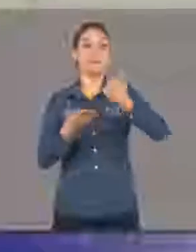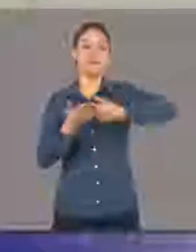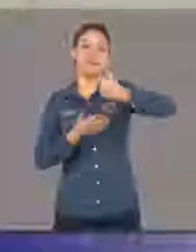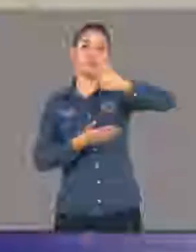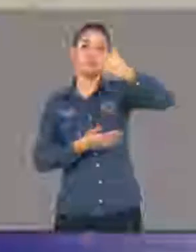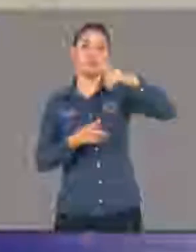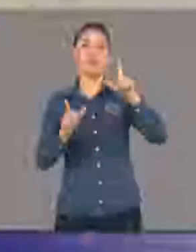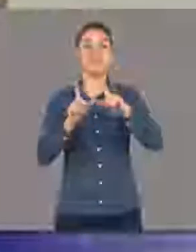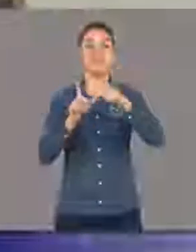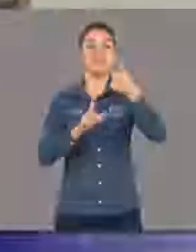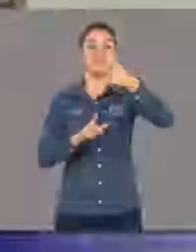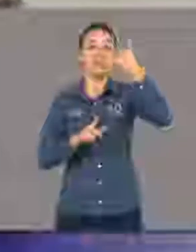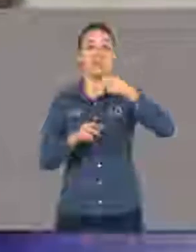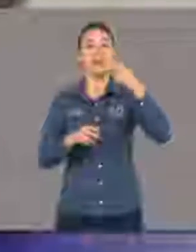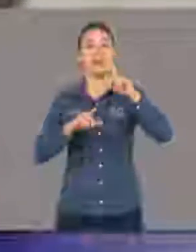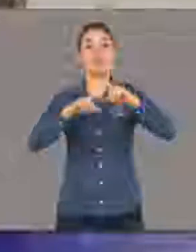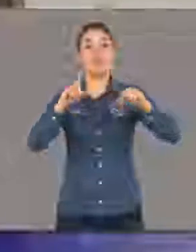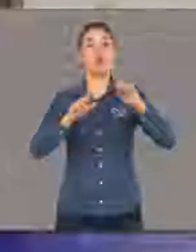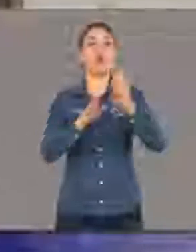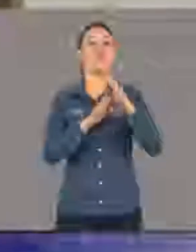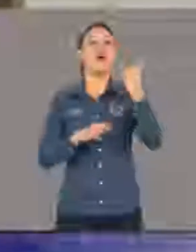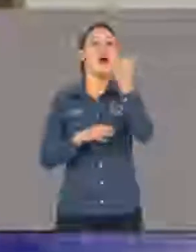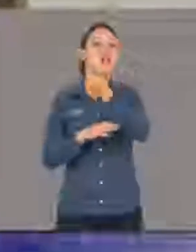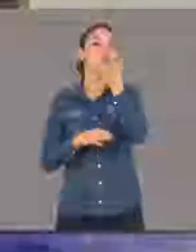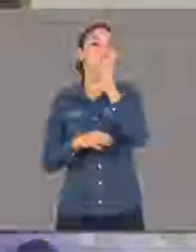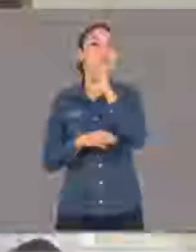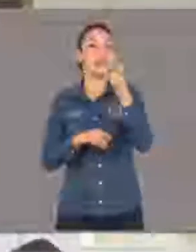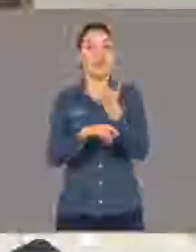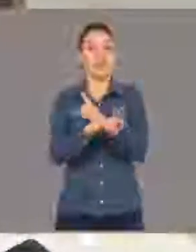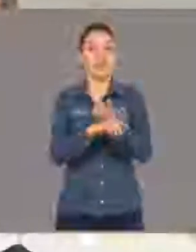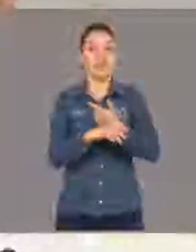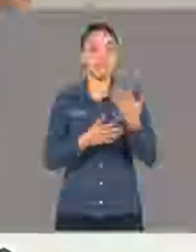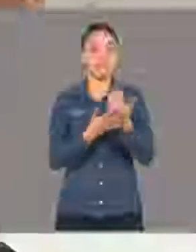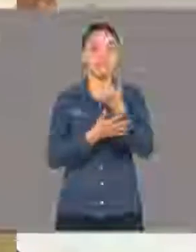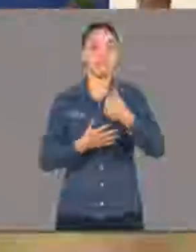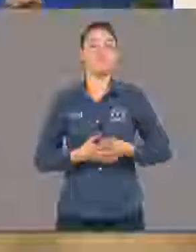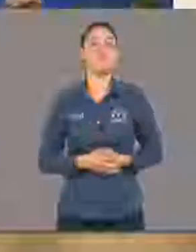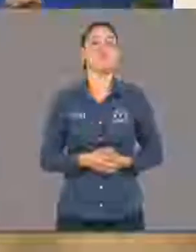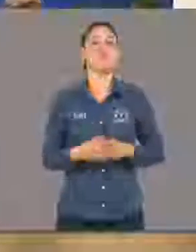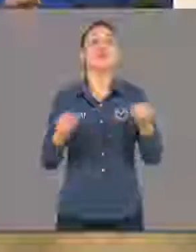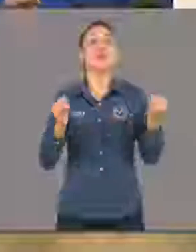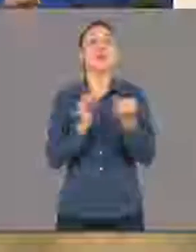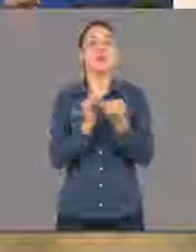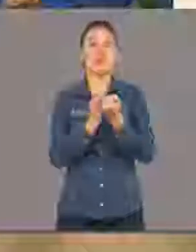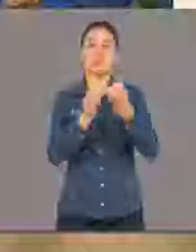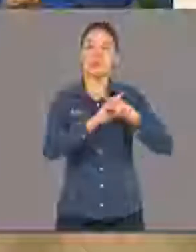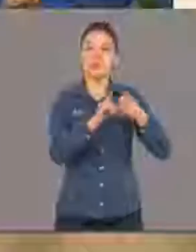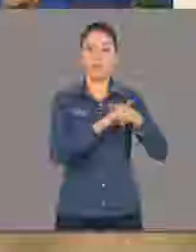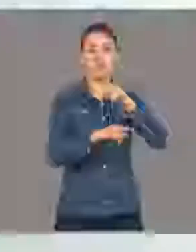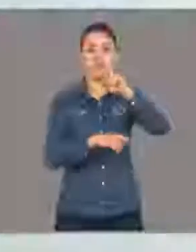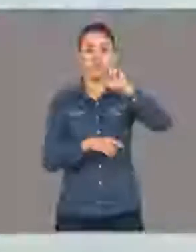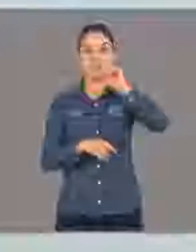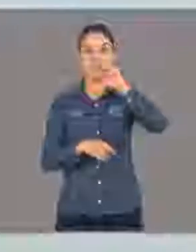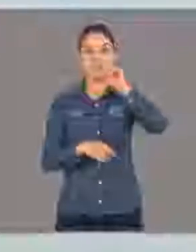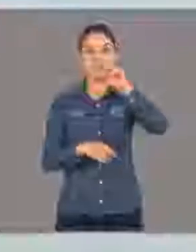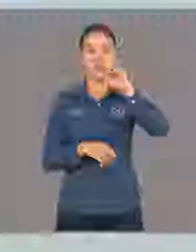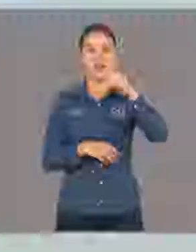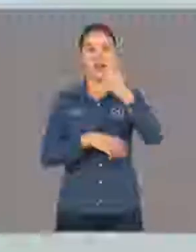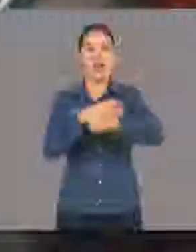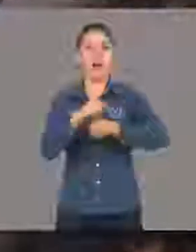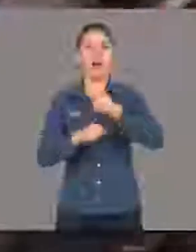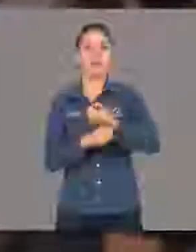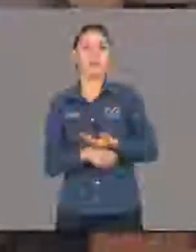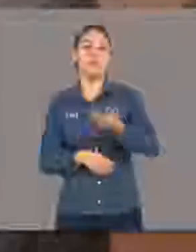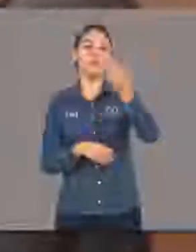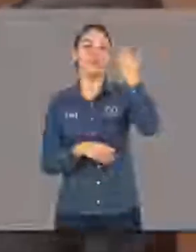a la excelencia presentados por los alumnos de licenciatura Destacó también que entre otros reconocimientos recibidos el año